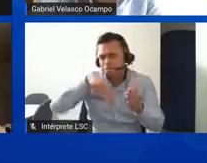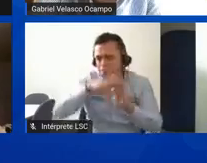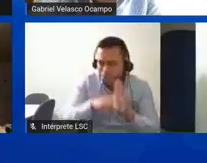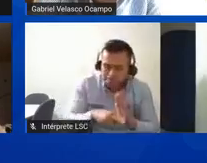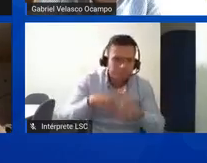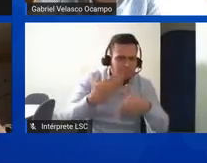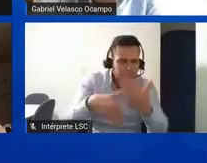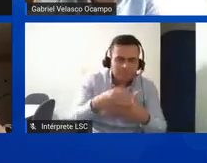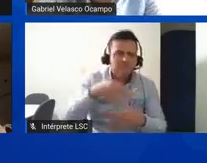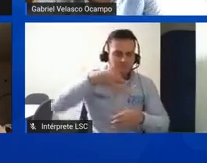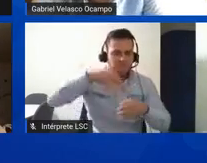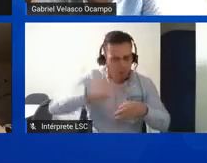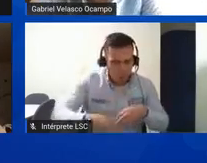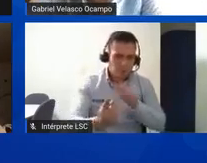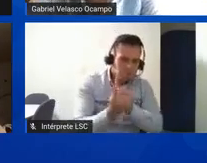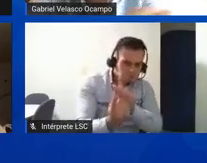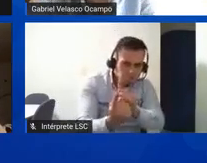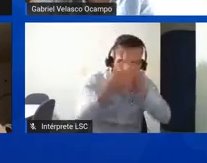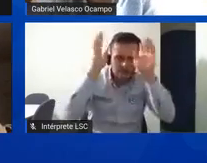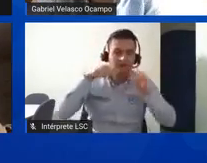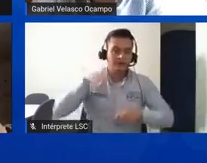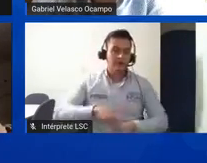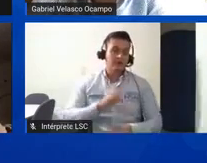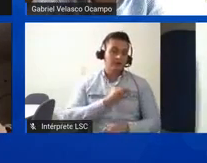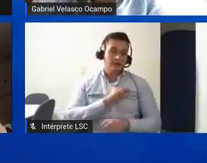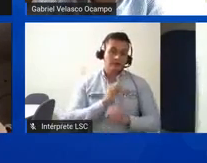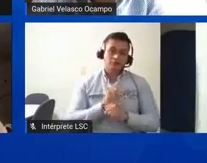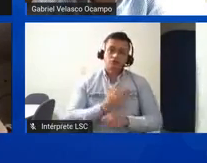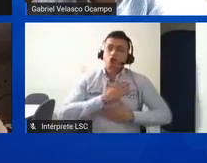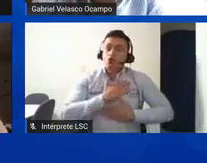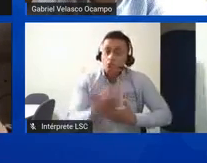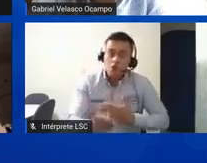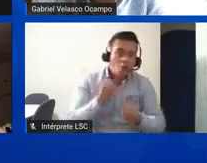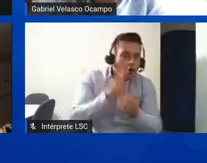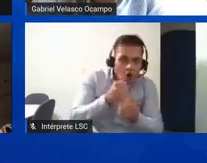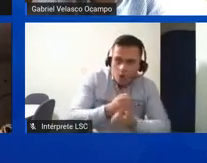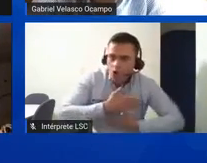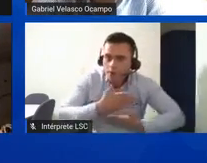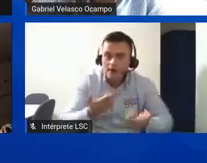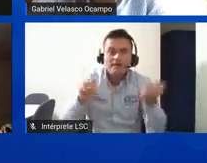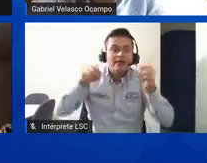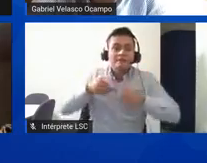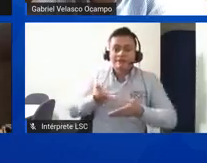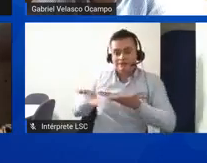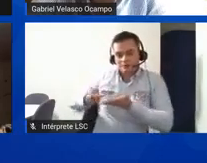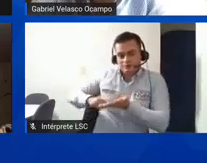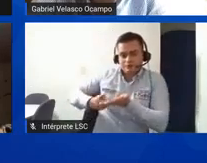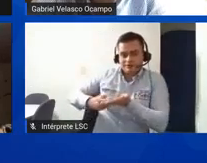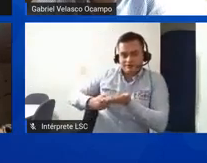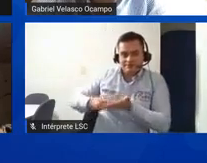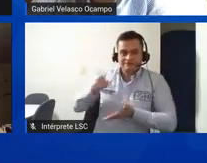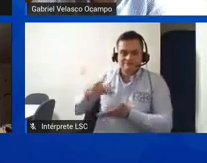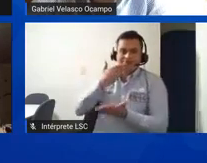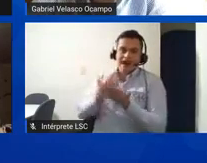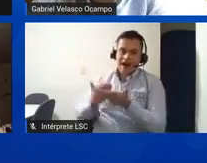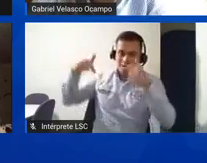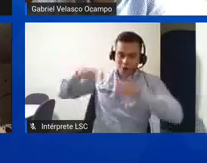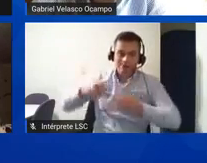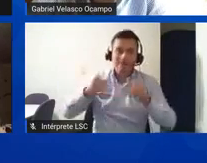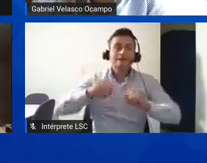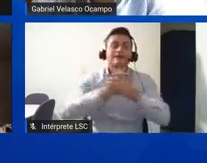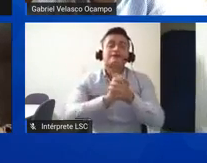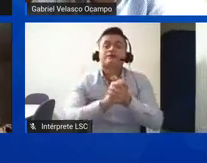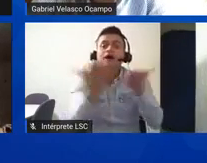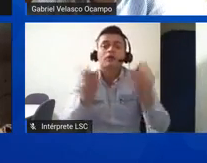con el instituto para lo que necesiten, y muchísimas gracias también a los servicios de interpretación que nos acompañaron hoy. Un saludo